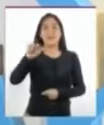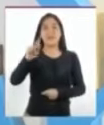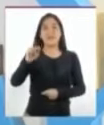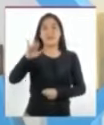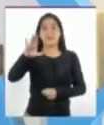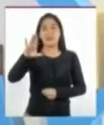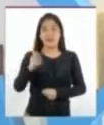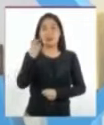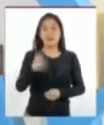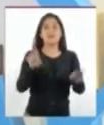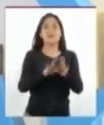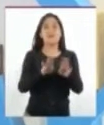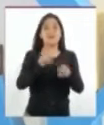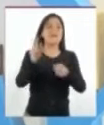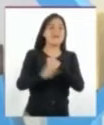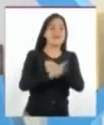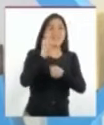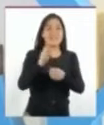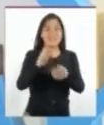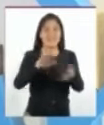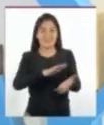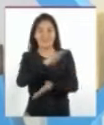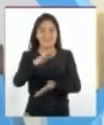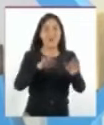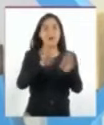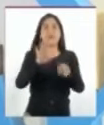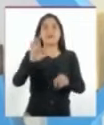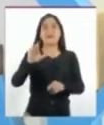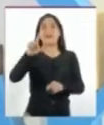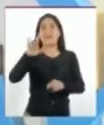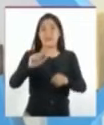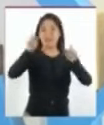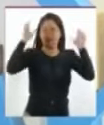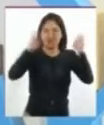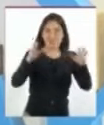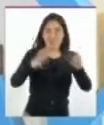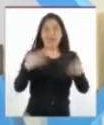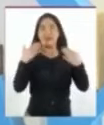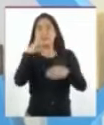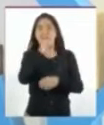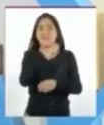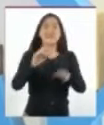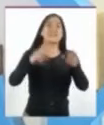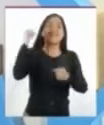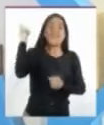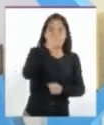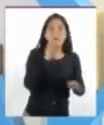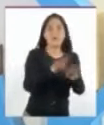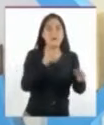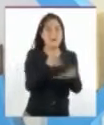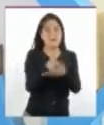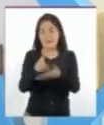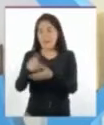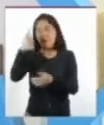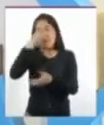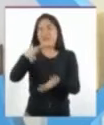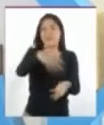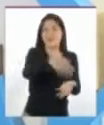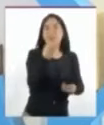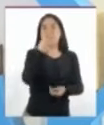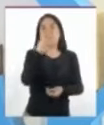a causa de los cambios climáticos, se reducen las posibilidades de caza y se ven obligados a aprender el